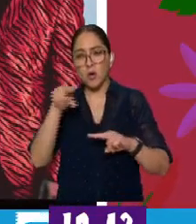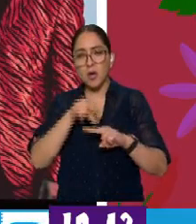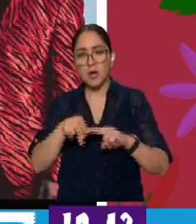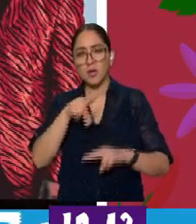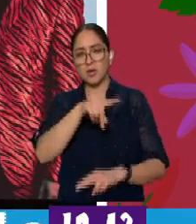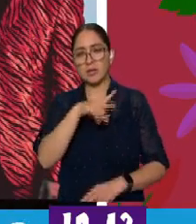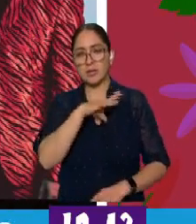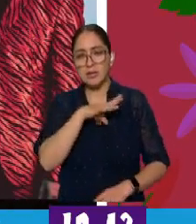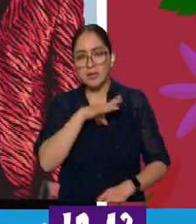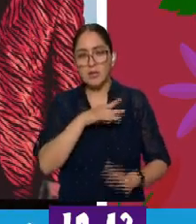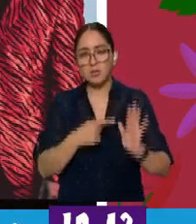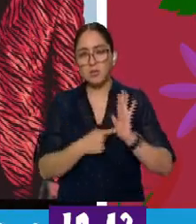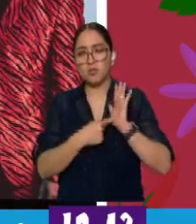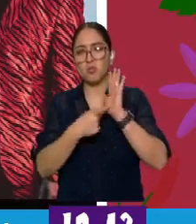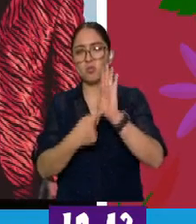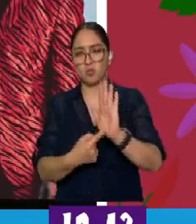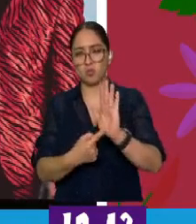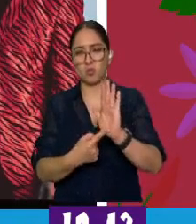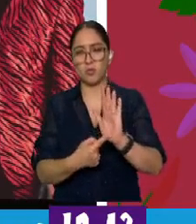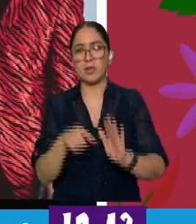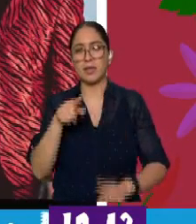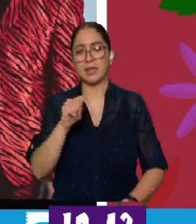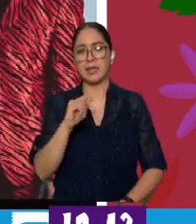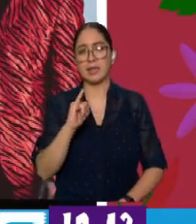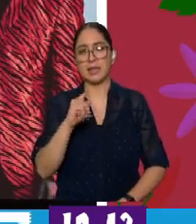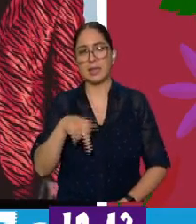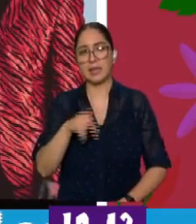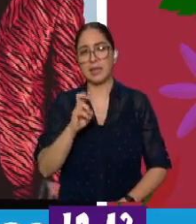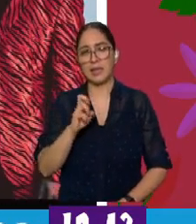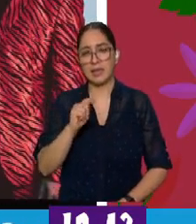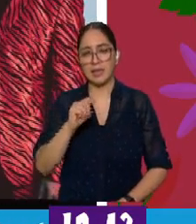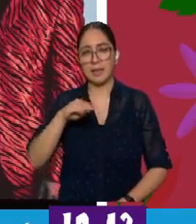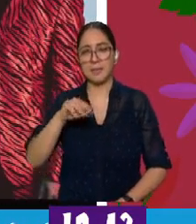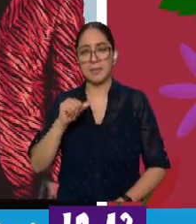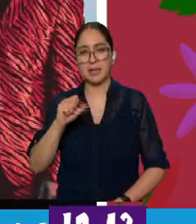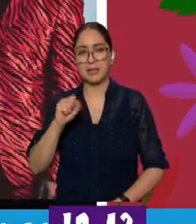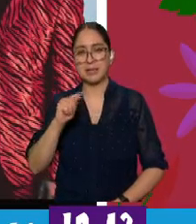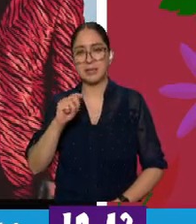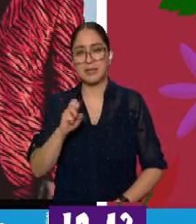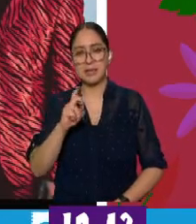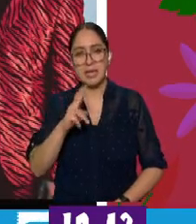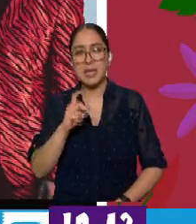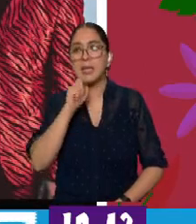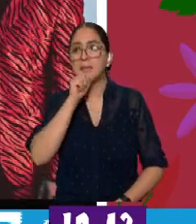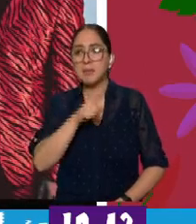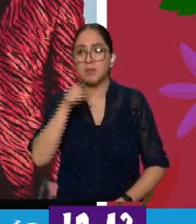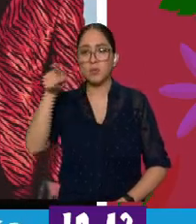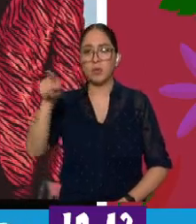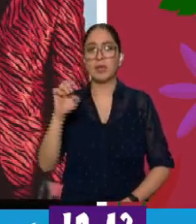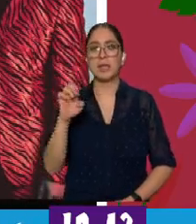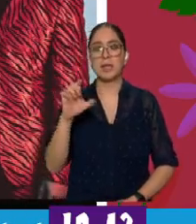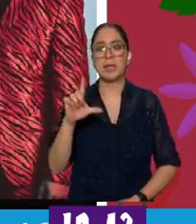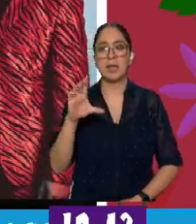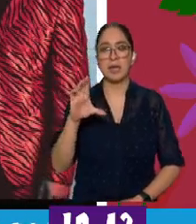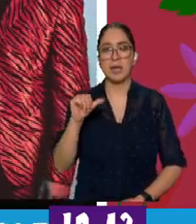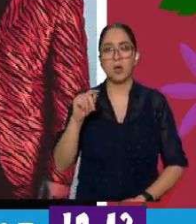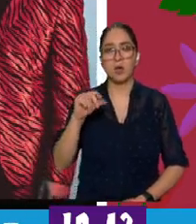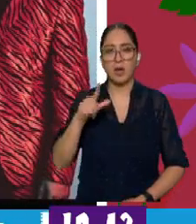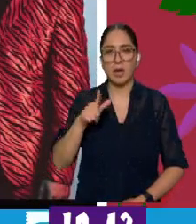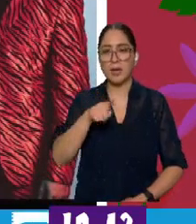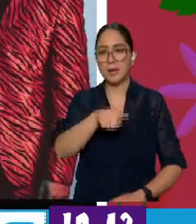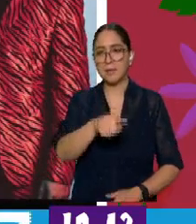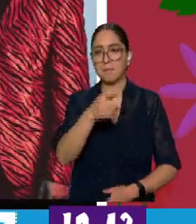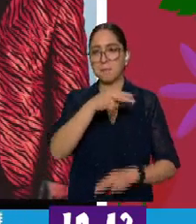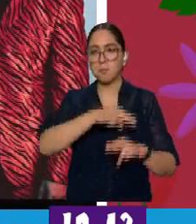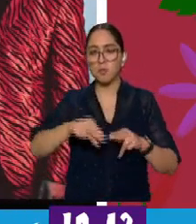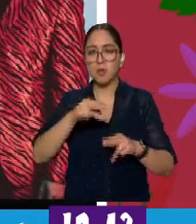con el amo de los boletos disponibles, ahí en Ticketmaster y en la taquilla de... del Cantoral, están volando, así